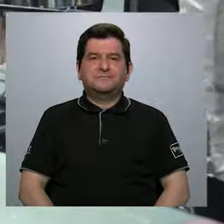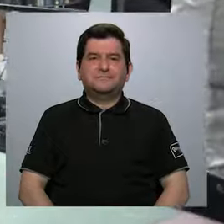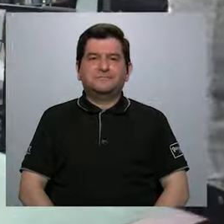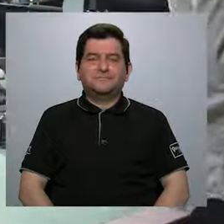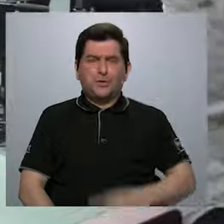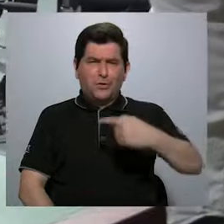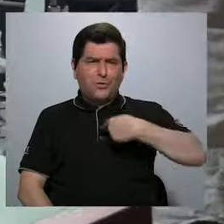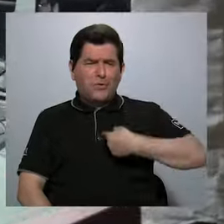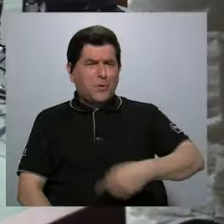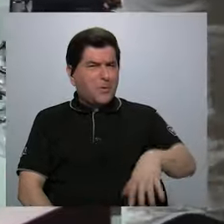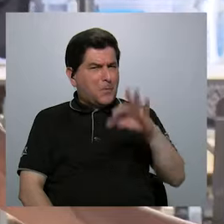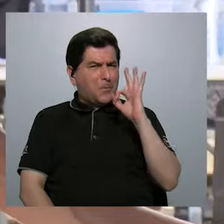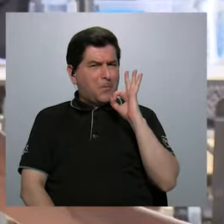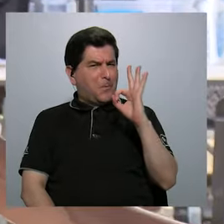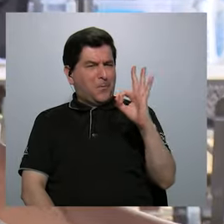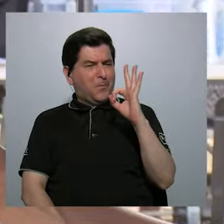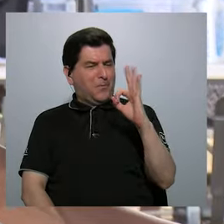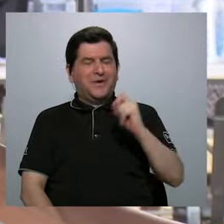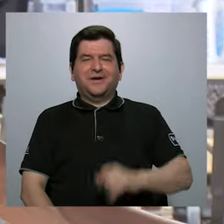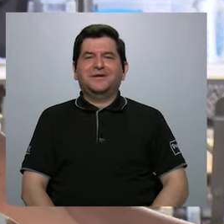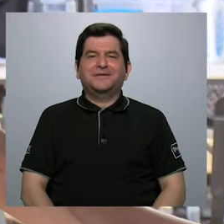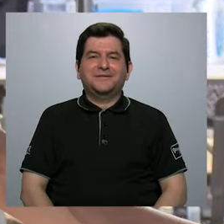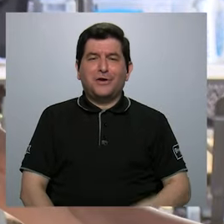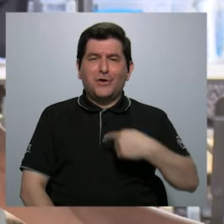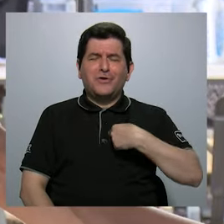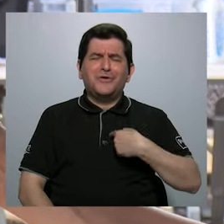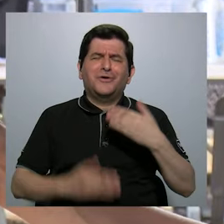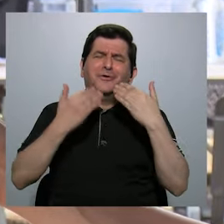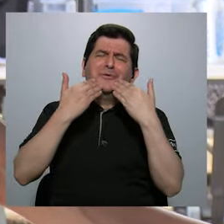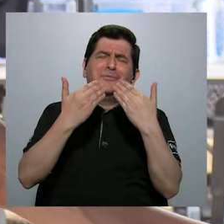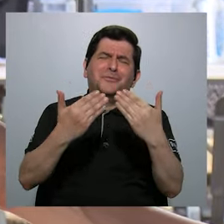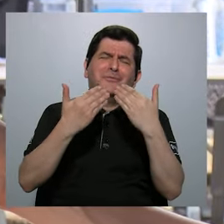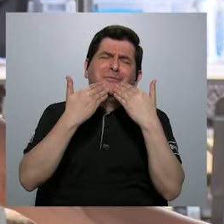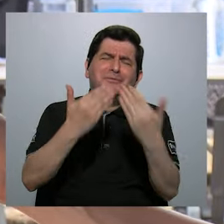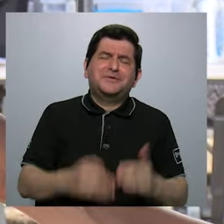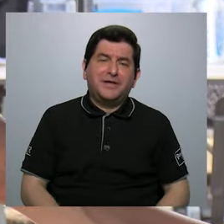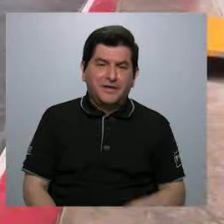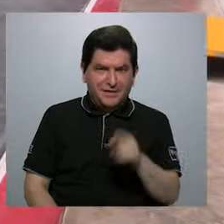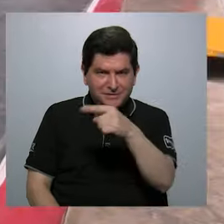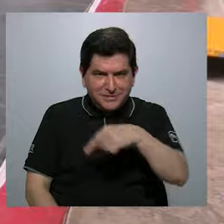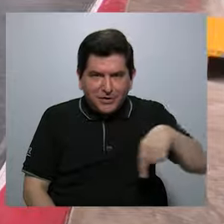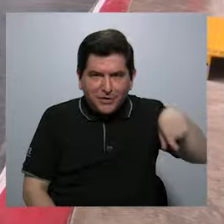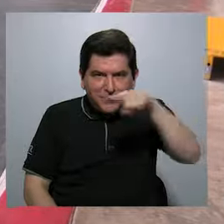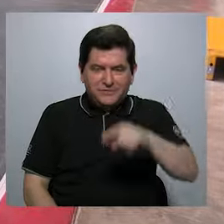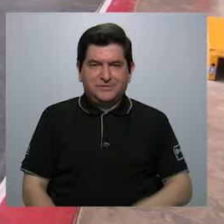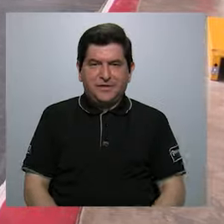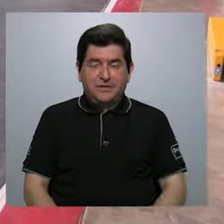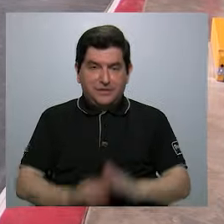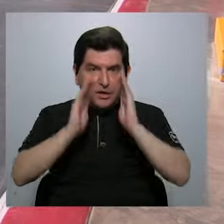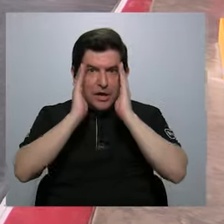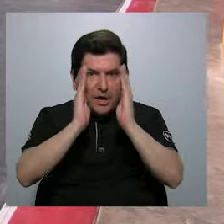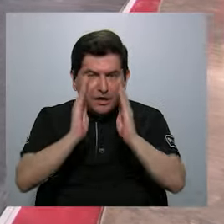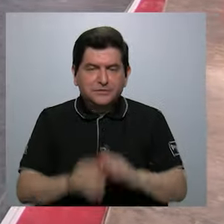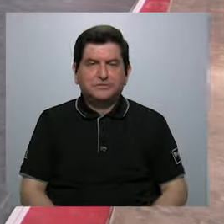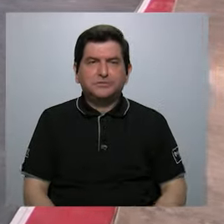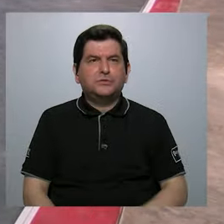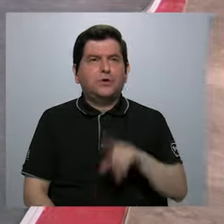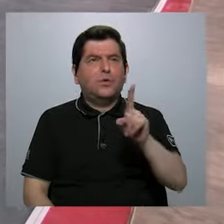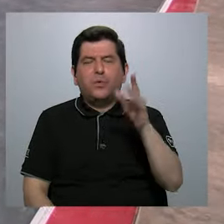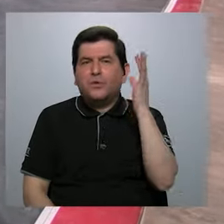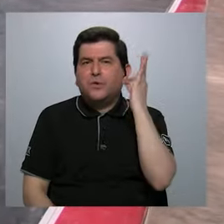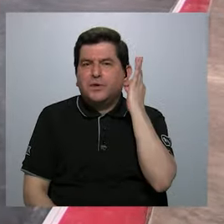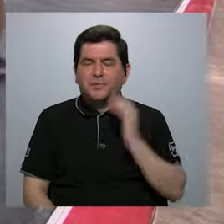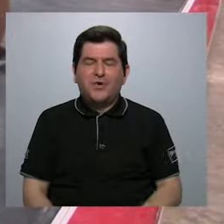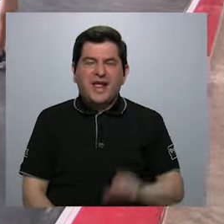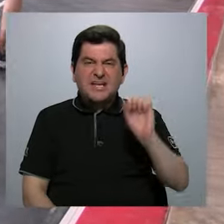fue muy bien. Estoy muy agradecida con ustedes. Me atendió una muchacha que